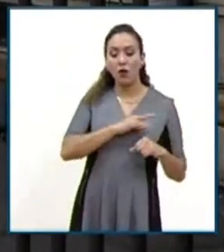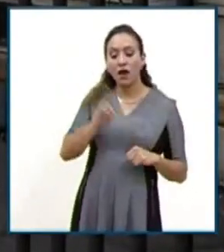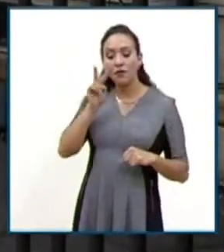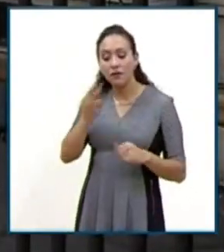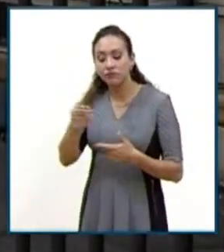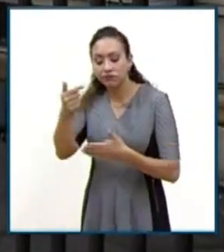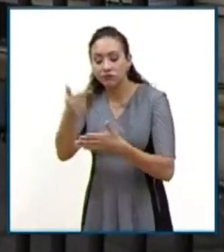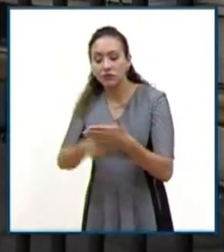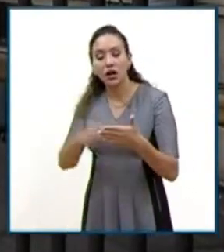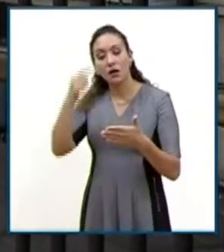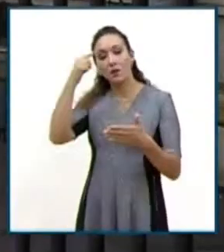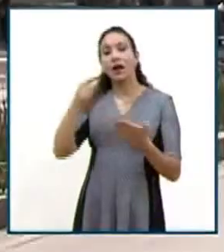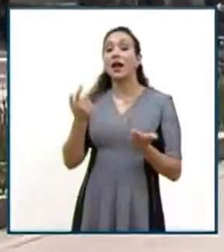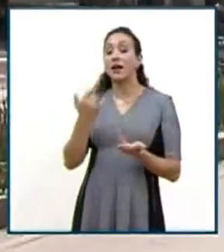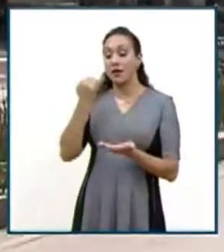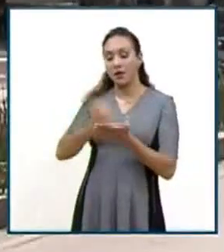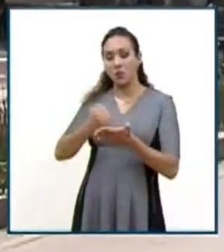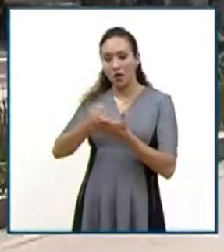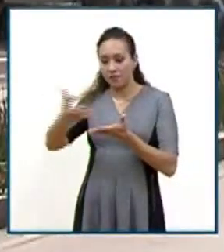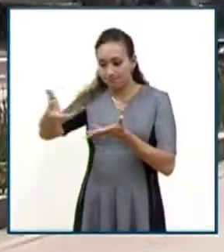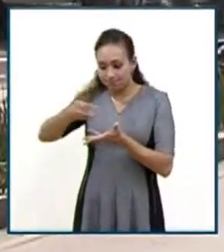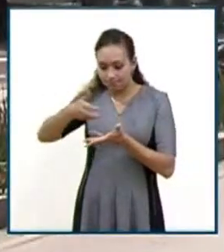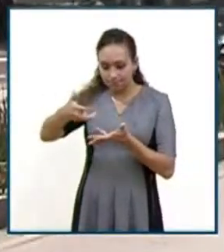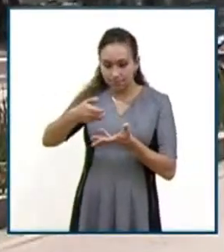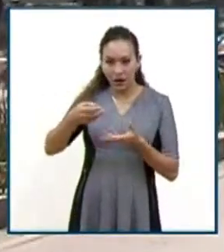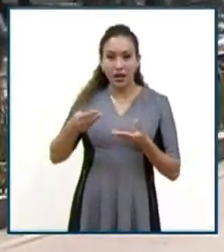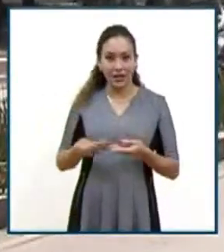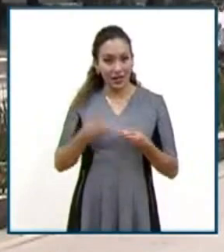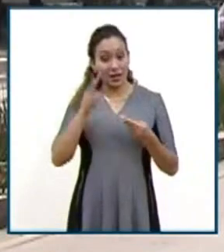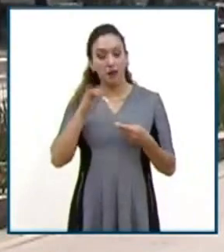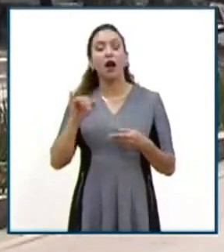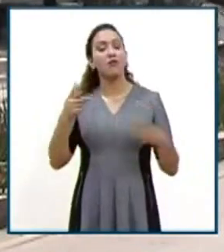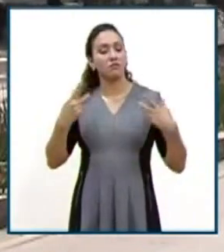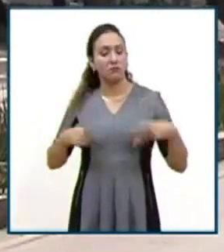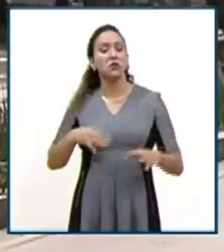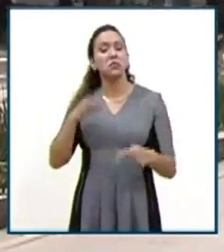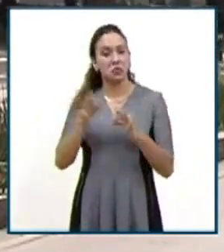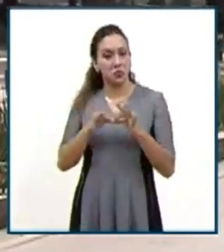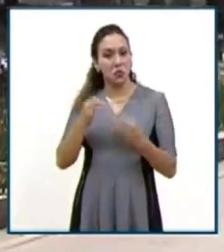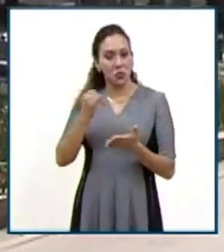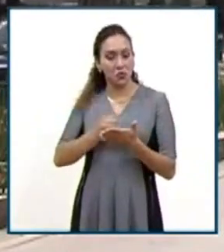proteger la recaudación de impuestos y comprobar el cumplimiento